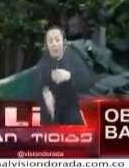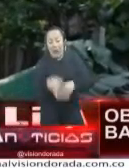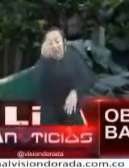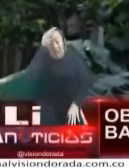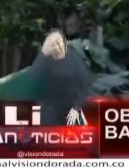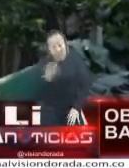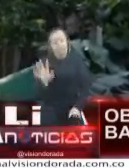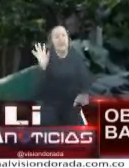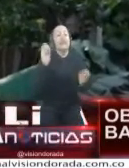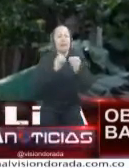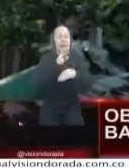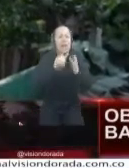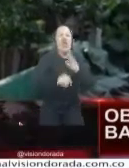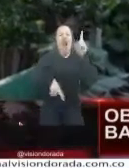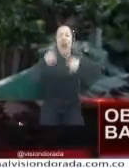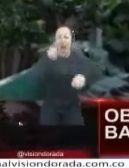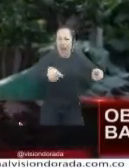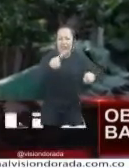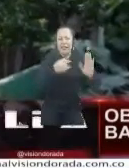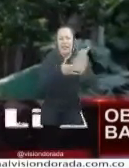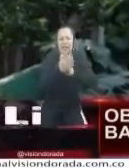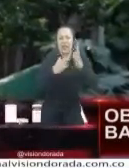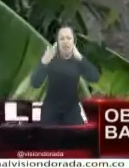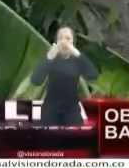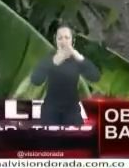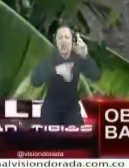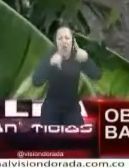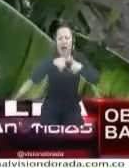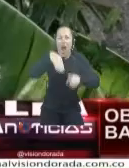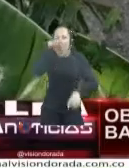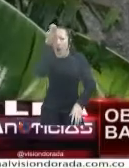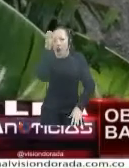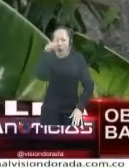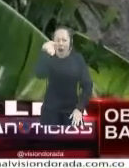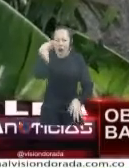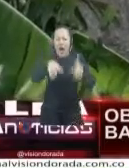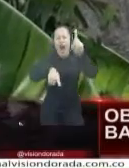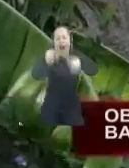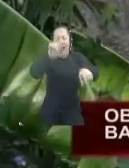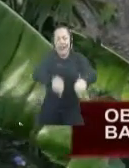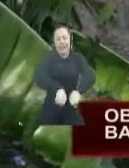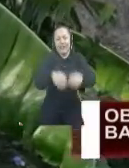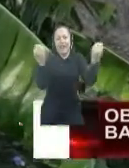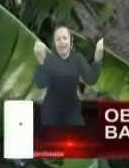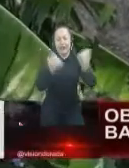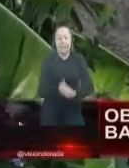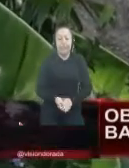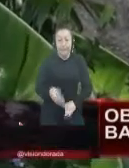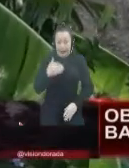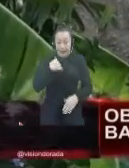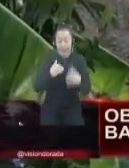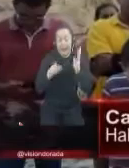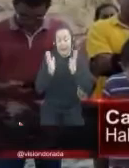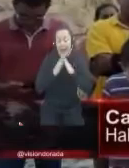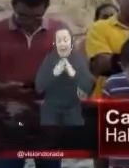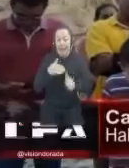Además, aseguran que ya varias de estas propiedades presentan daños en su infraestructura. Mi propiedad que está